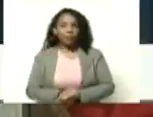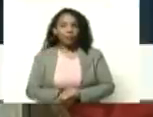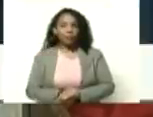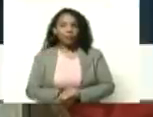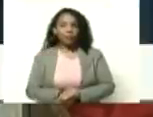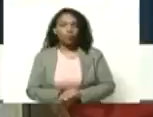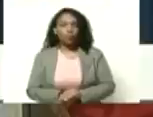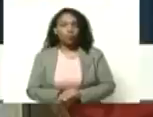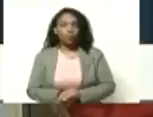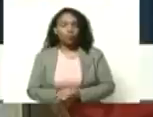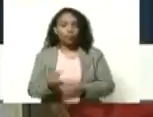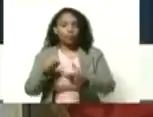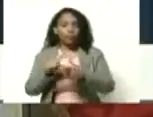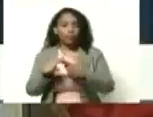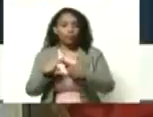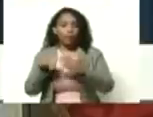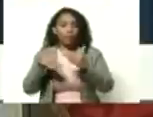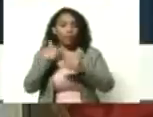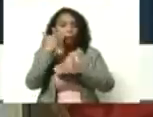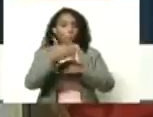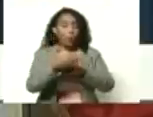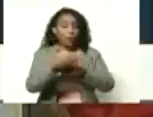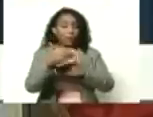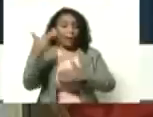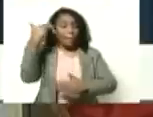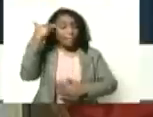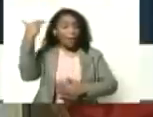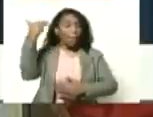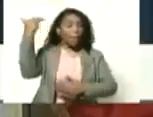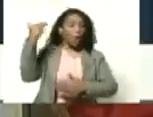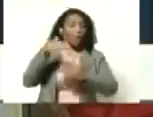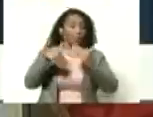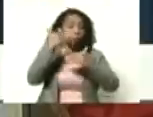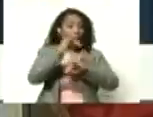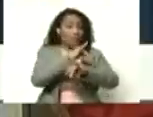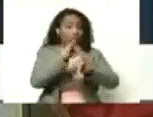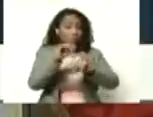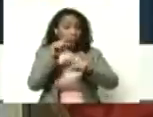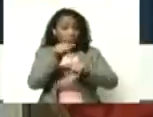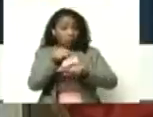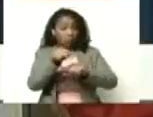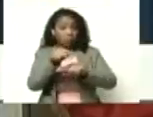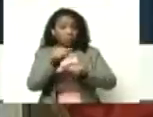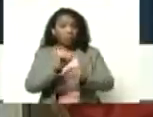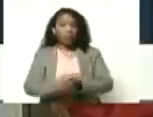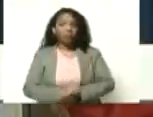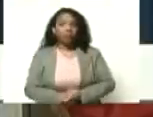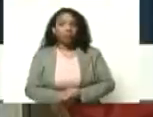y luego de este lamentable y terrible y criminal hecho